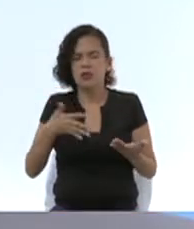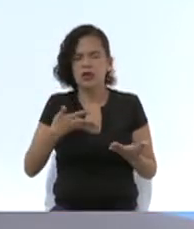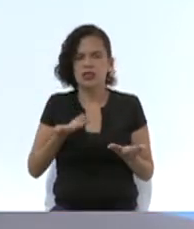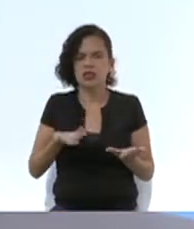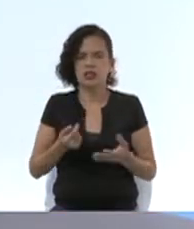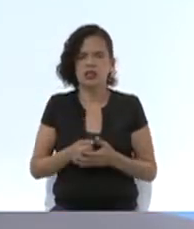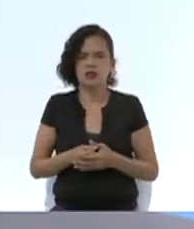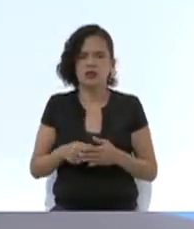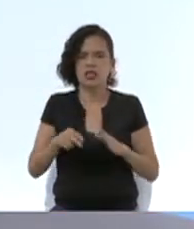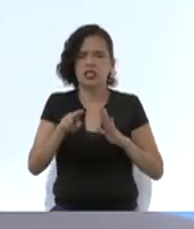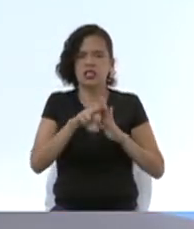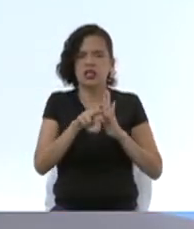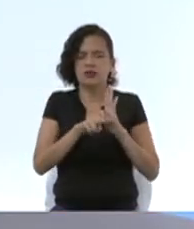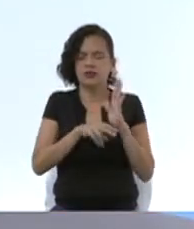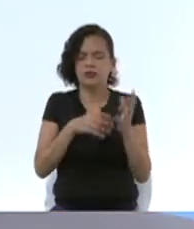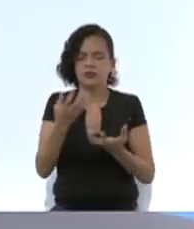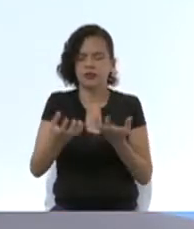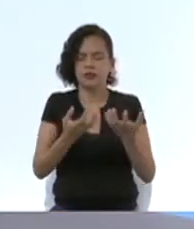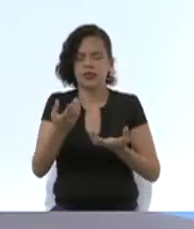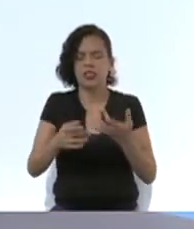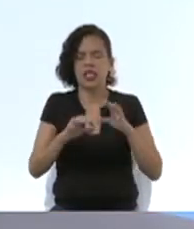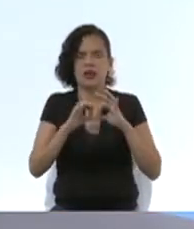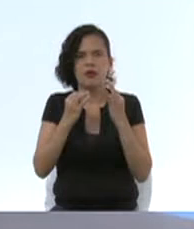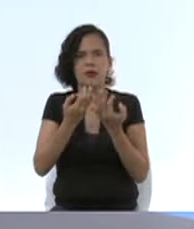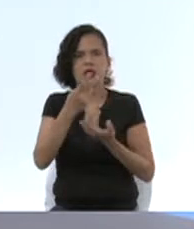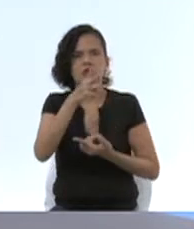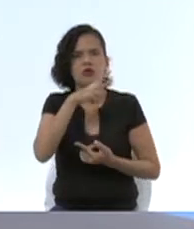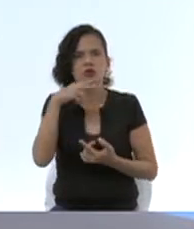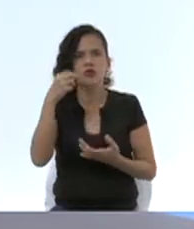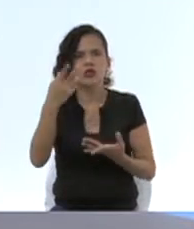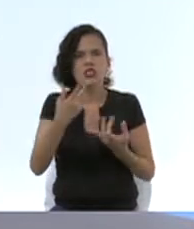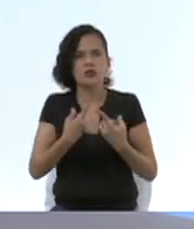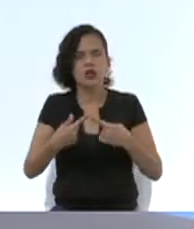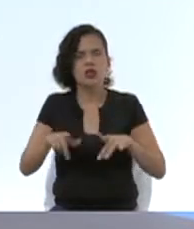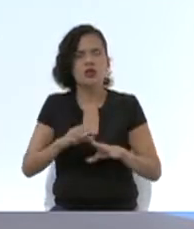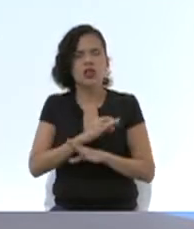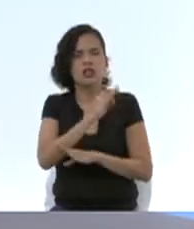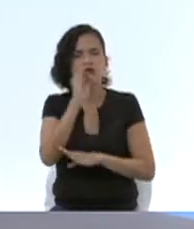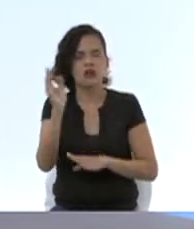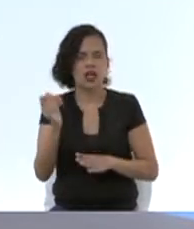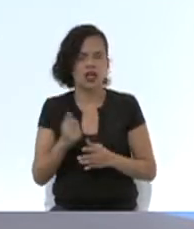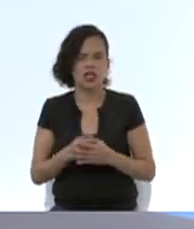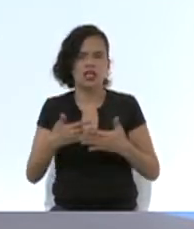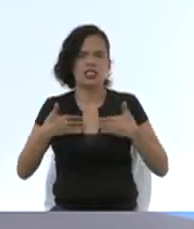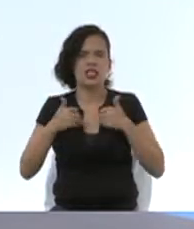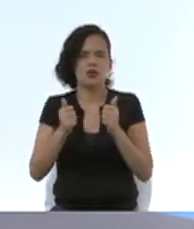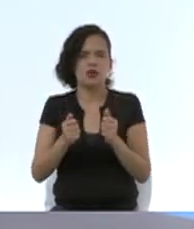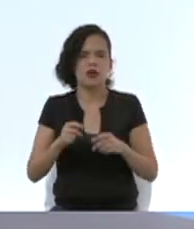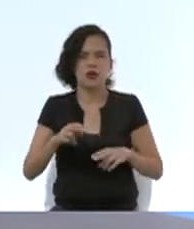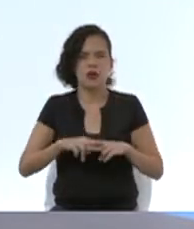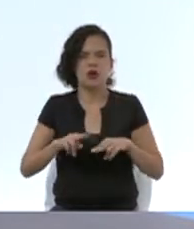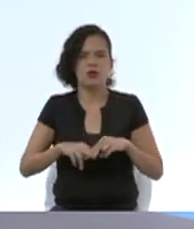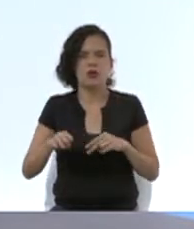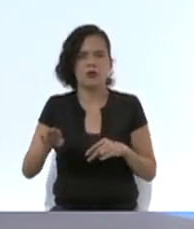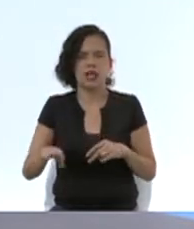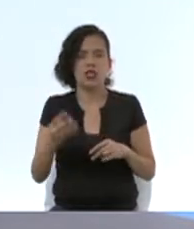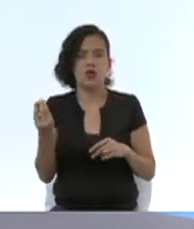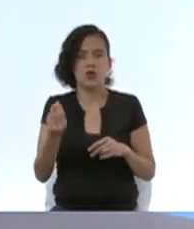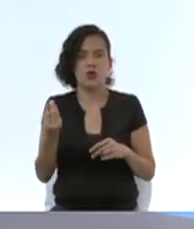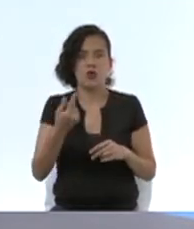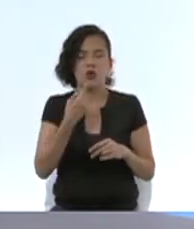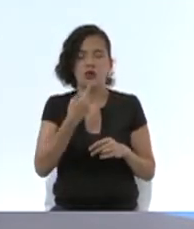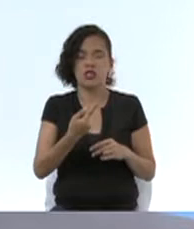Pueden ser las recetas de las familias, estas recetas que son dulces, pero son naturales. saludables para los más pequeños y, como